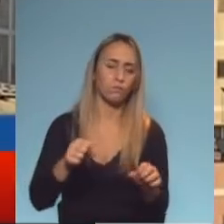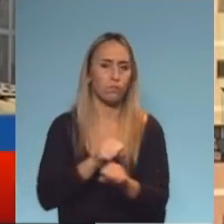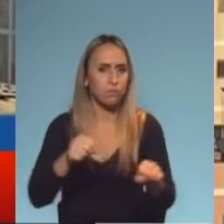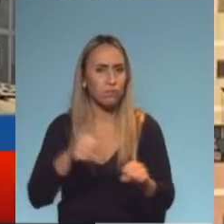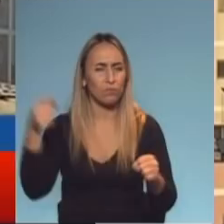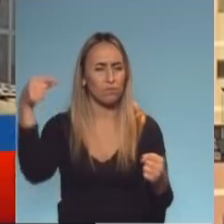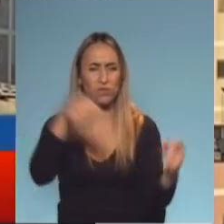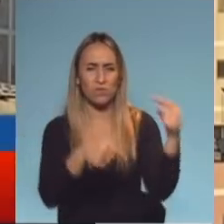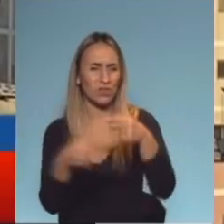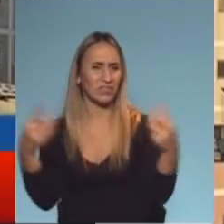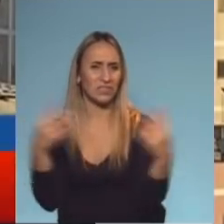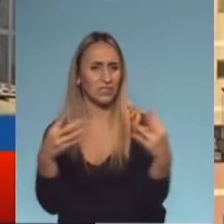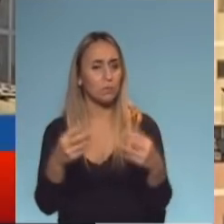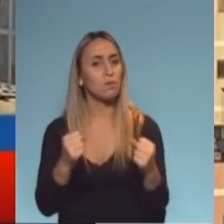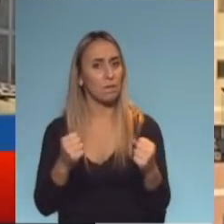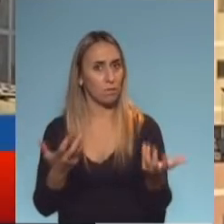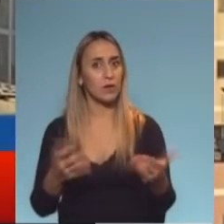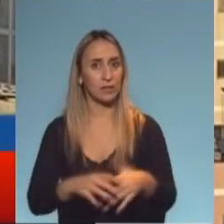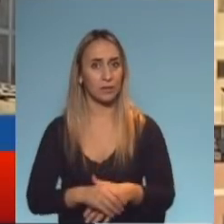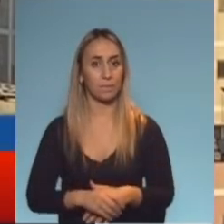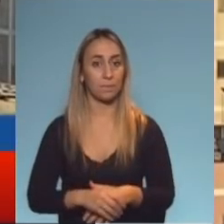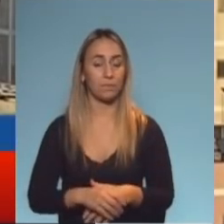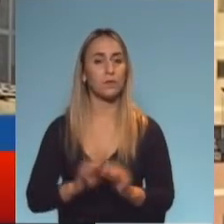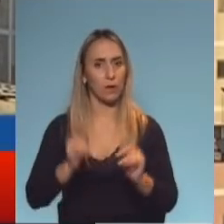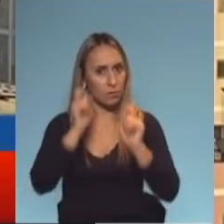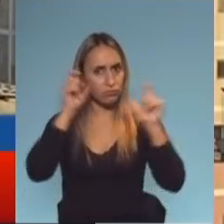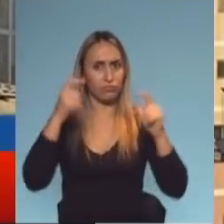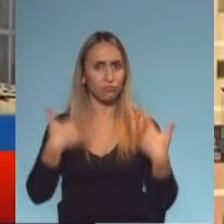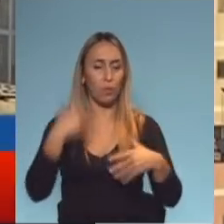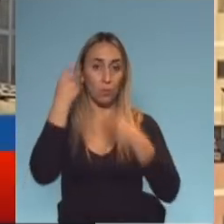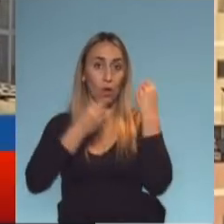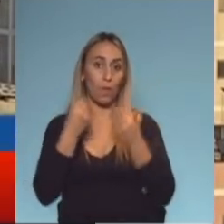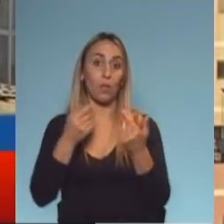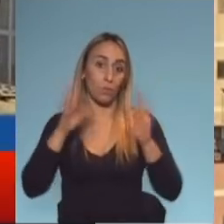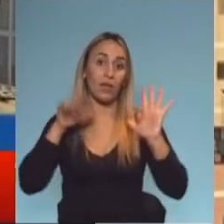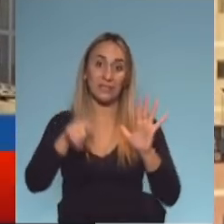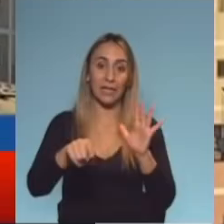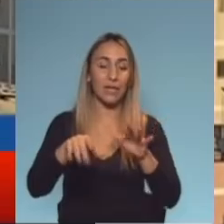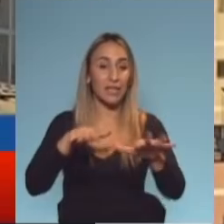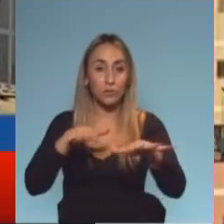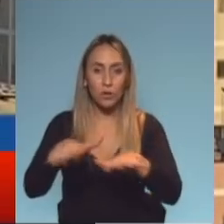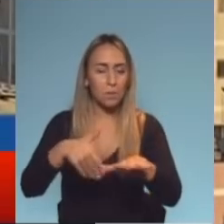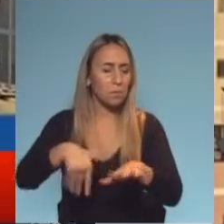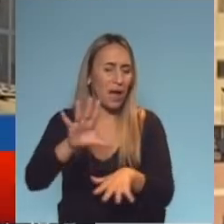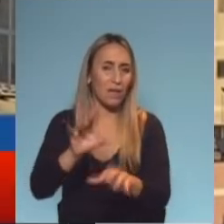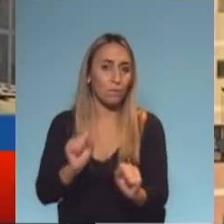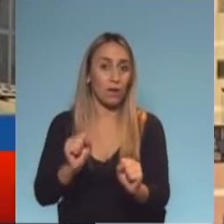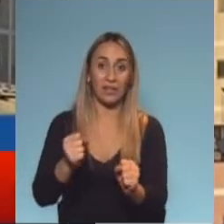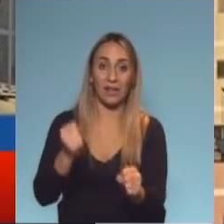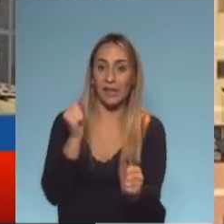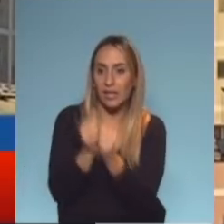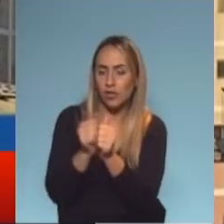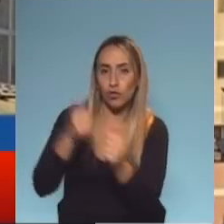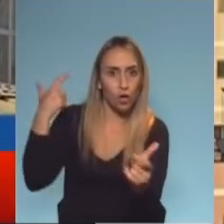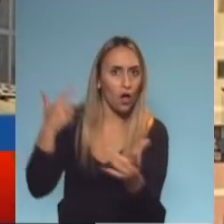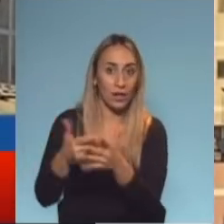marcabas... a Yalén, bueno, llama la atención y preocupa porque podría ser justamente uno de los episodios más violentos, ¿no? Sí. En la historia de este conflicto. Ahí